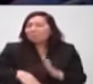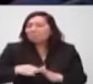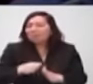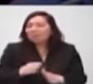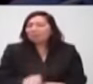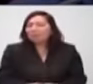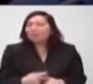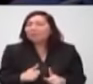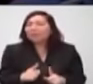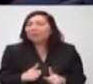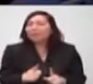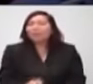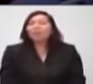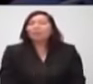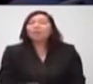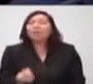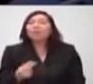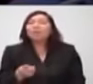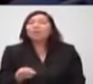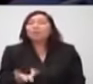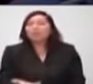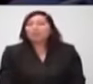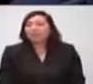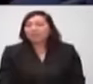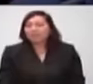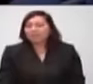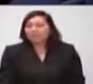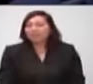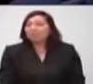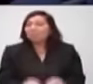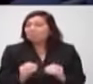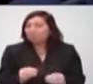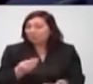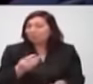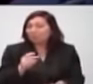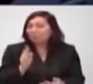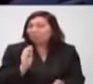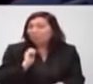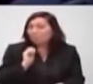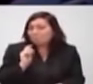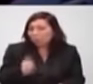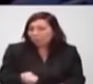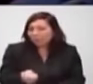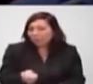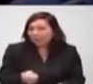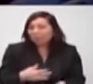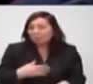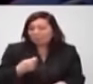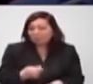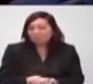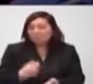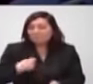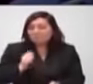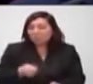peaje, pero el fondo del asunto es, ¿se puso la penalidad? ¿La municipalidad pudo pagar esa